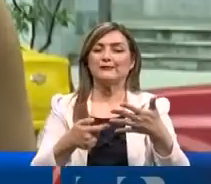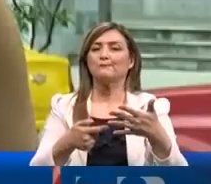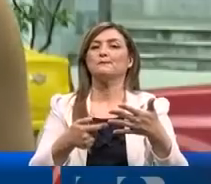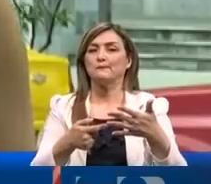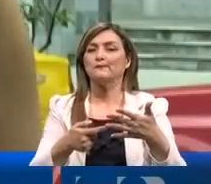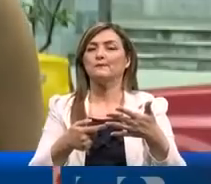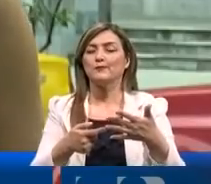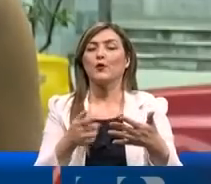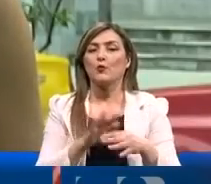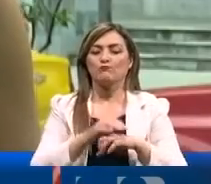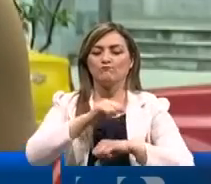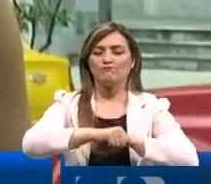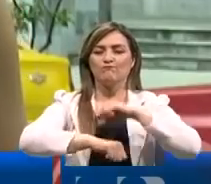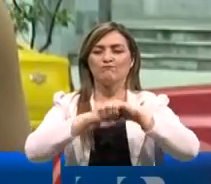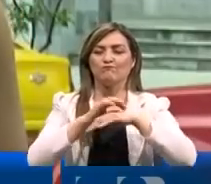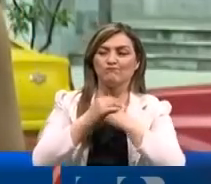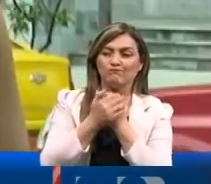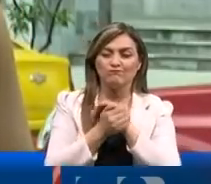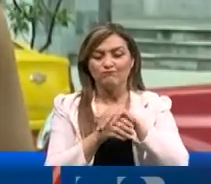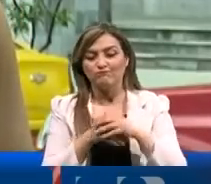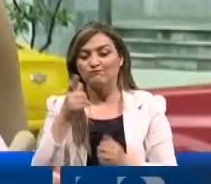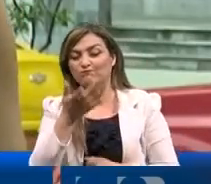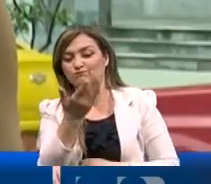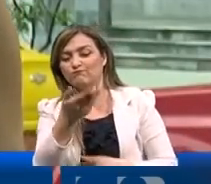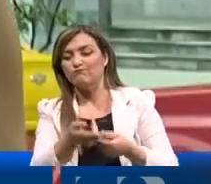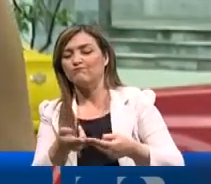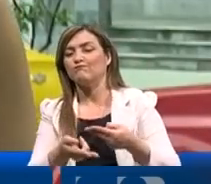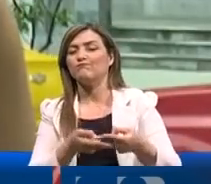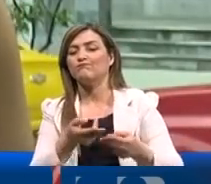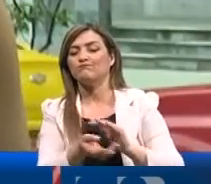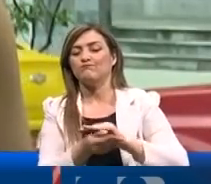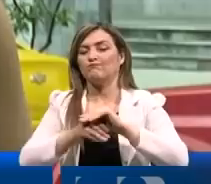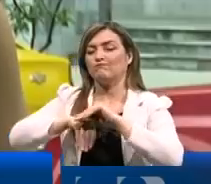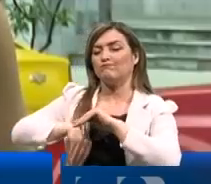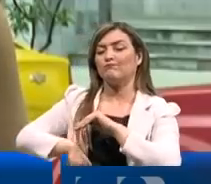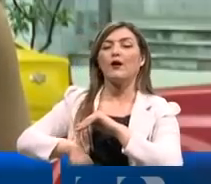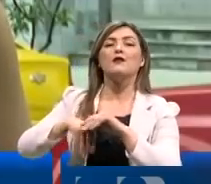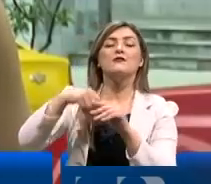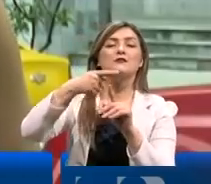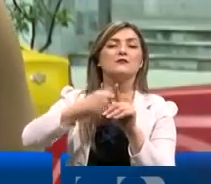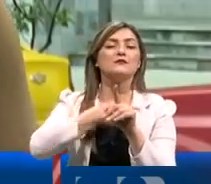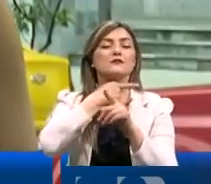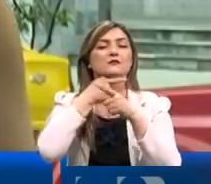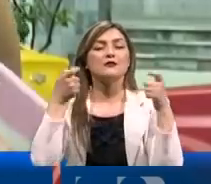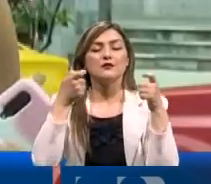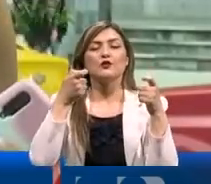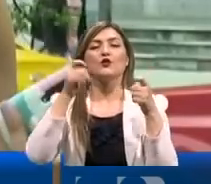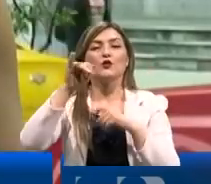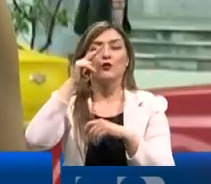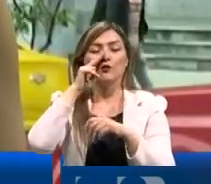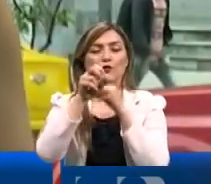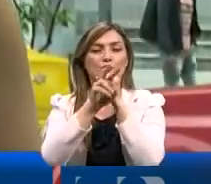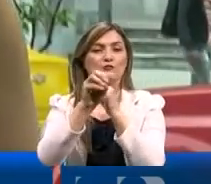habría configurado una estructura criminal con irregularidades entre marzo y junio de 2020. Ellos habrían recibido